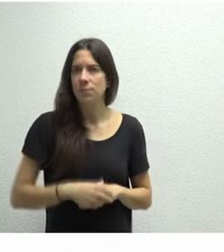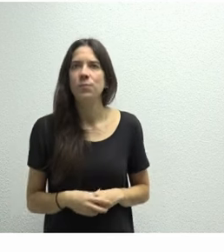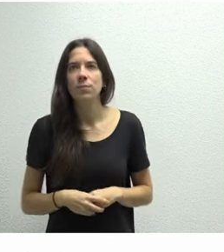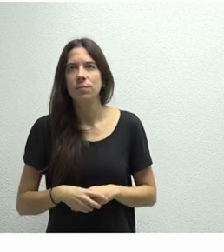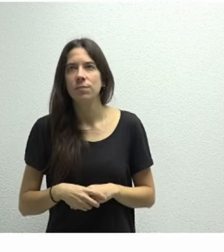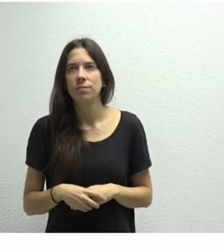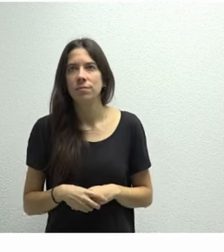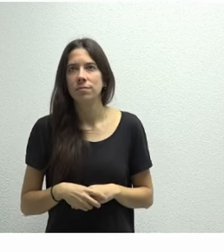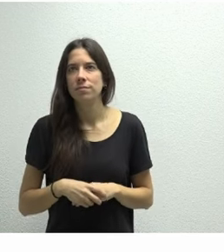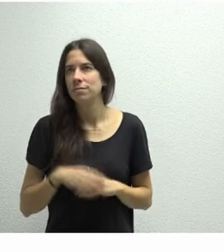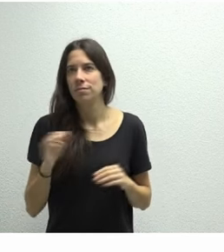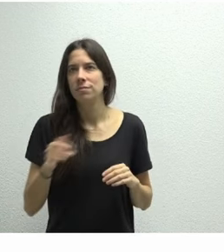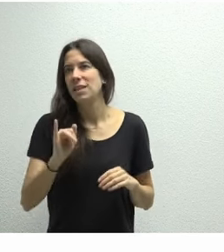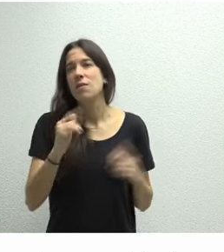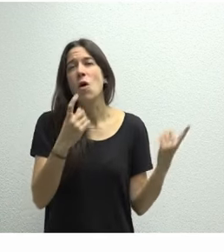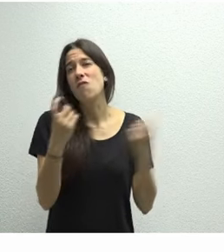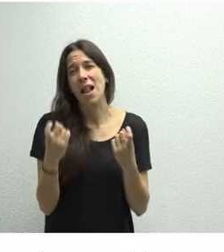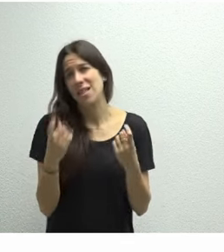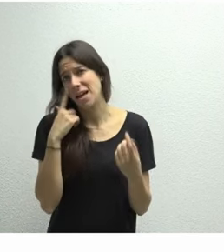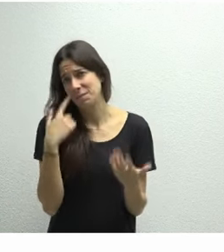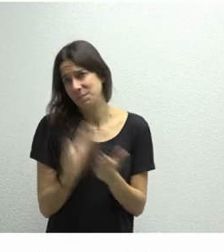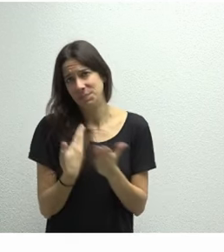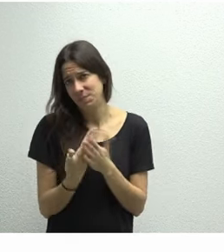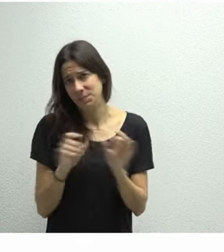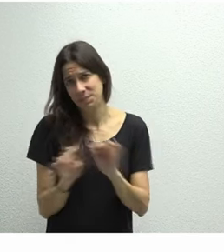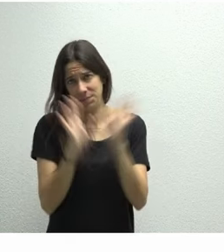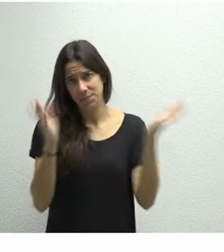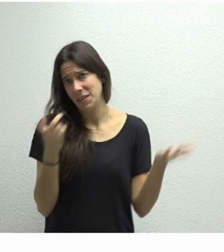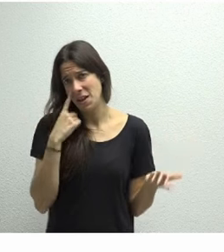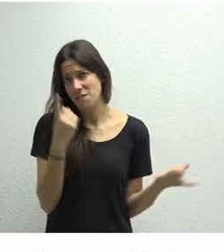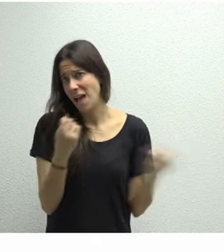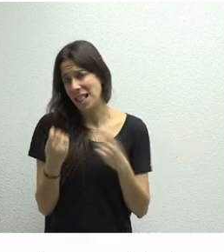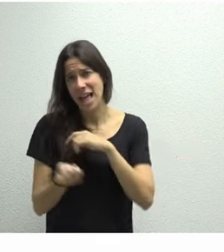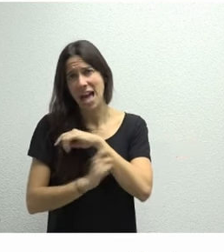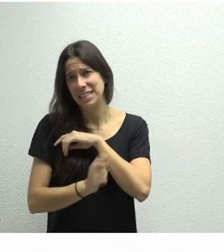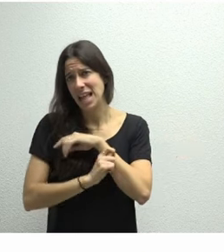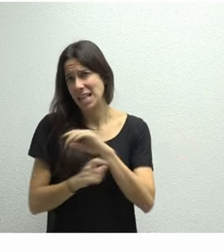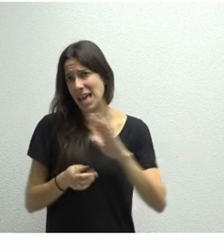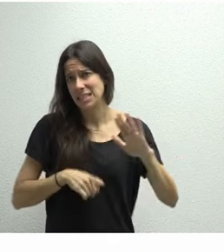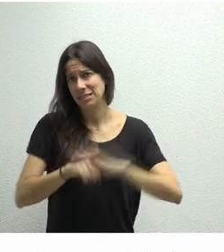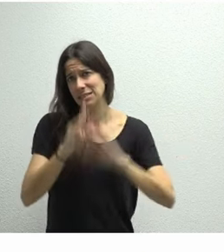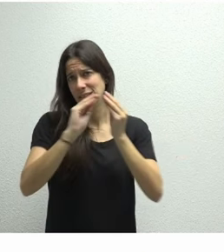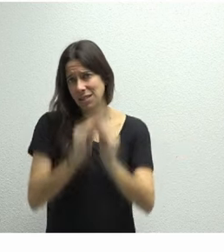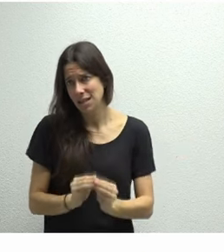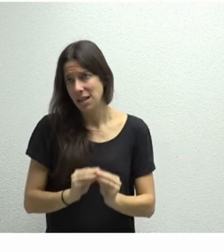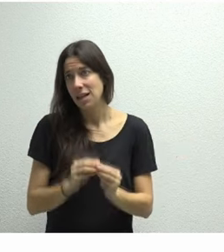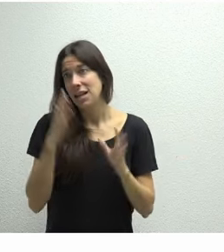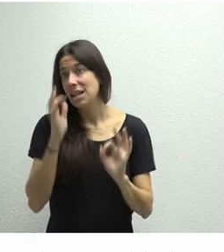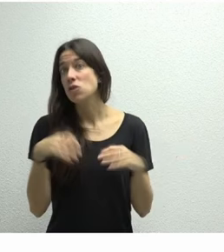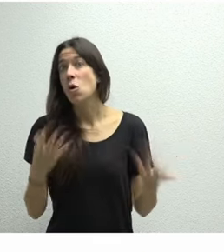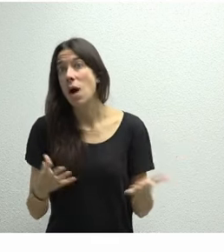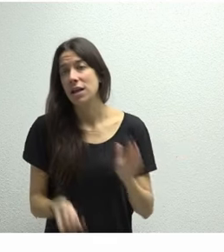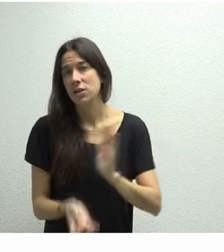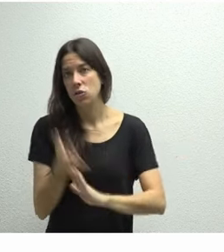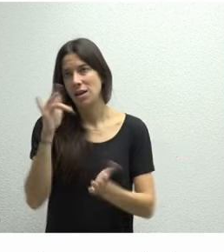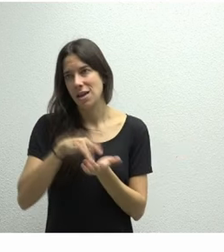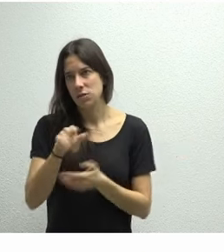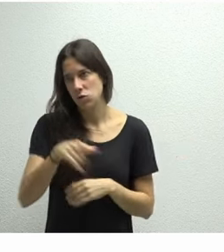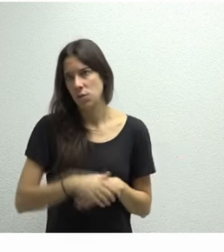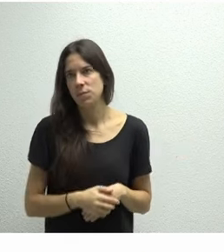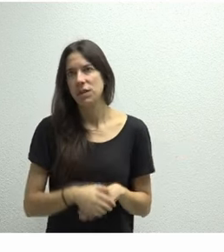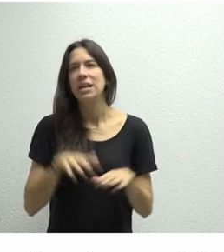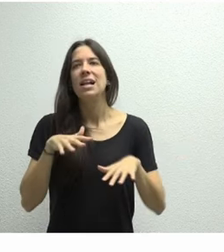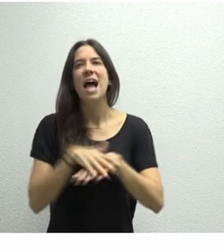vale hay una falta evidentemente de desarrollo de ese tipo de estrategias no y el riesgo es que ocurra esto no las redes de Salud Mental